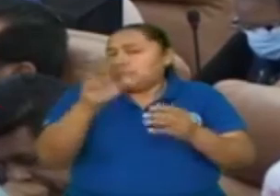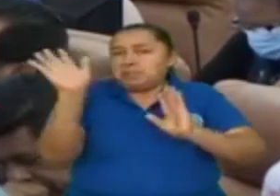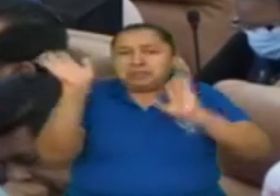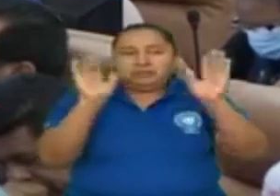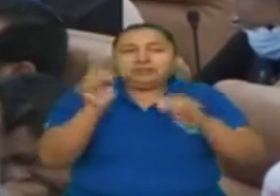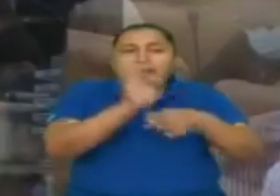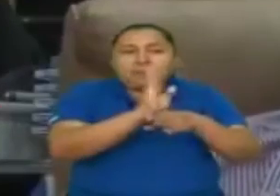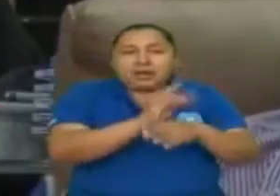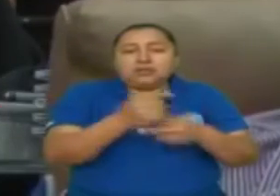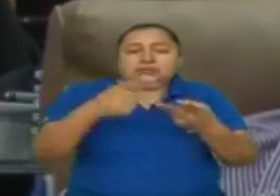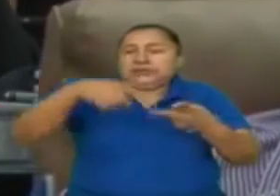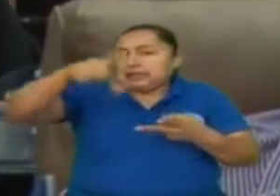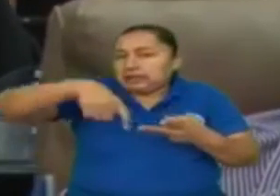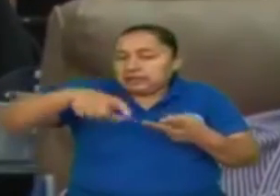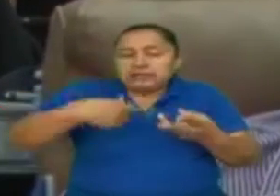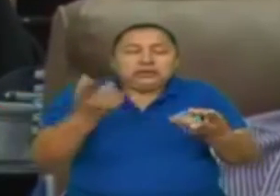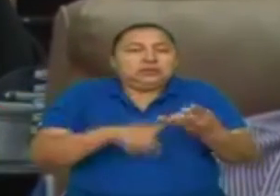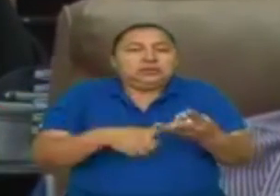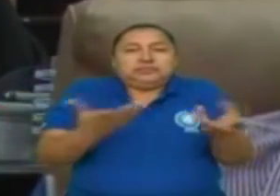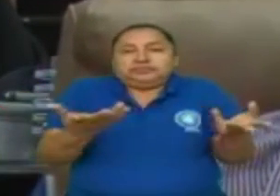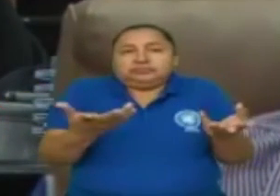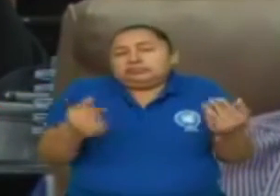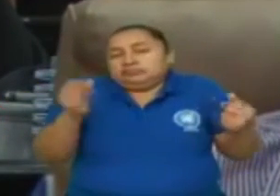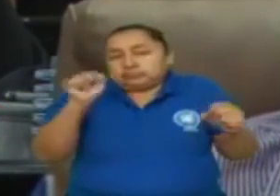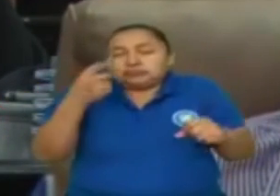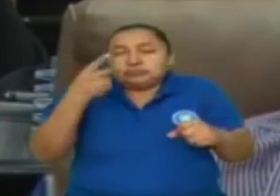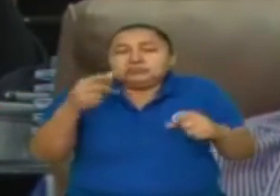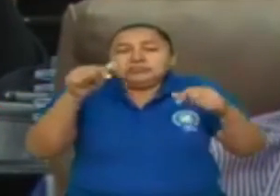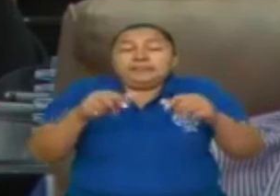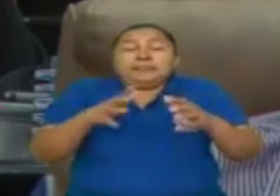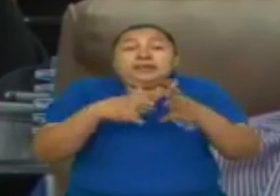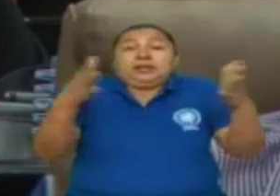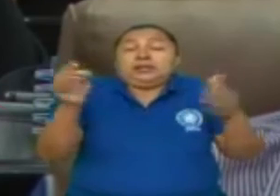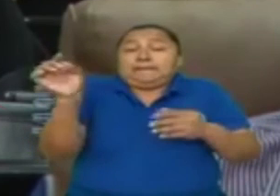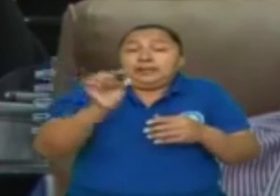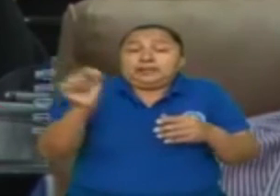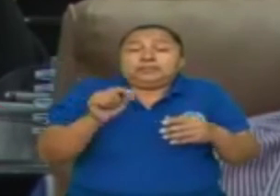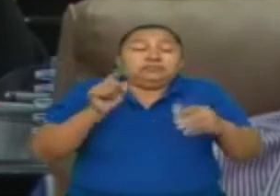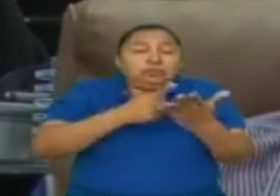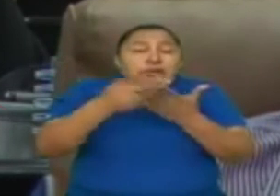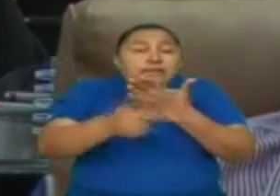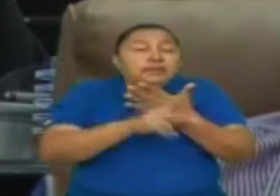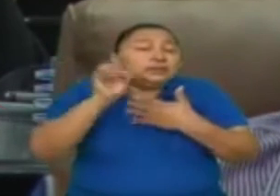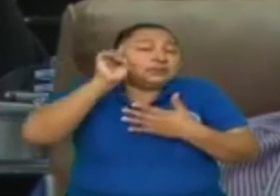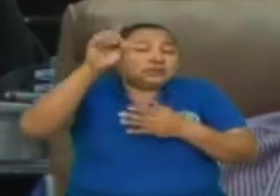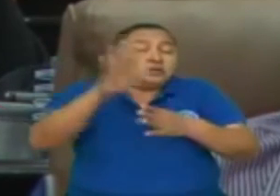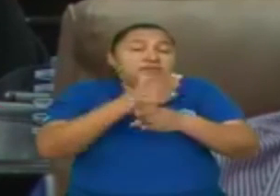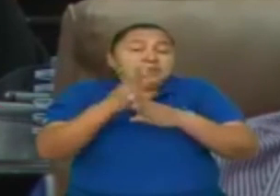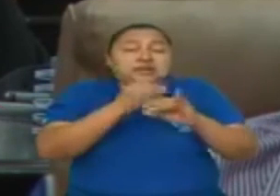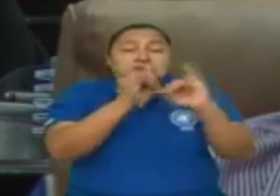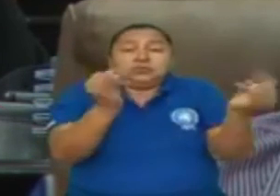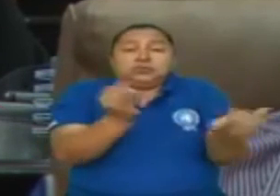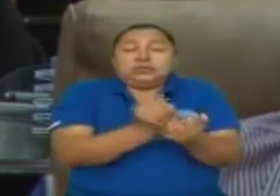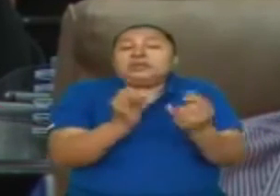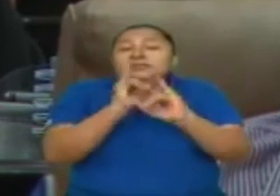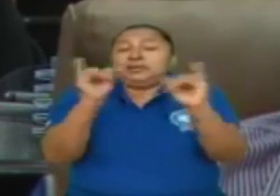bancos, tarjetas de crédito, y como es obvio, los grandes créditos de programas de desarrollo de las instituciones internacionales, como son